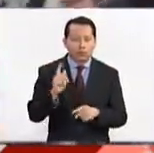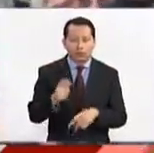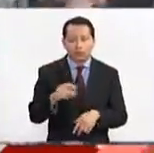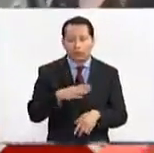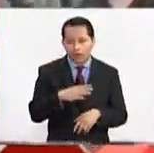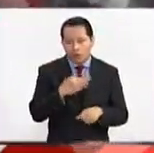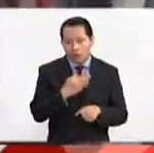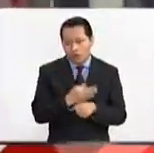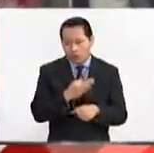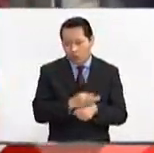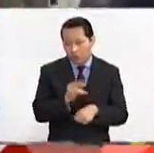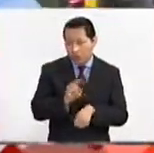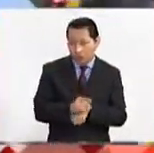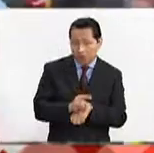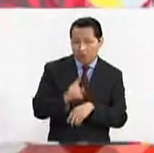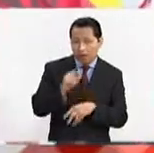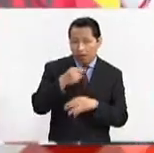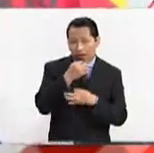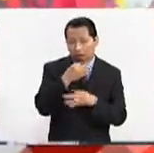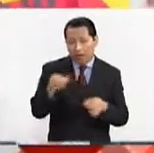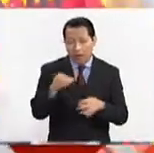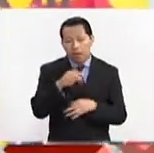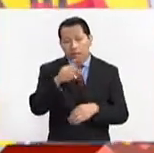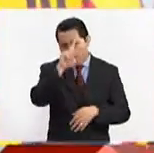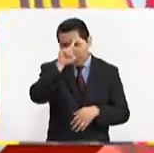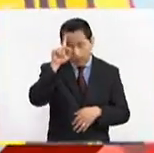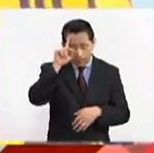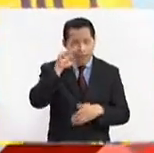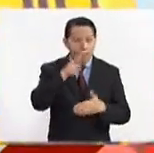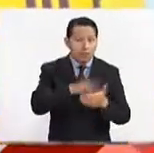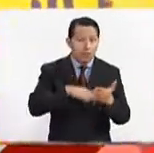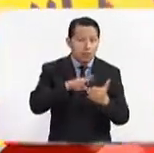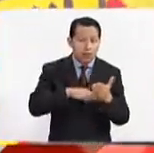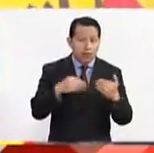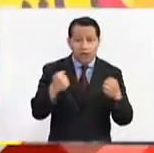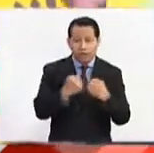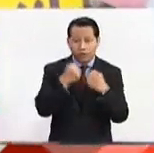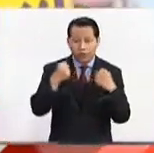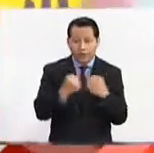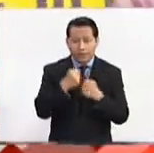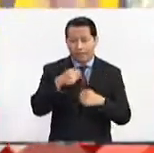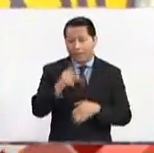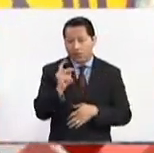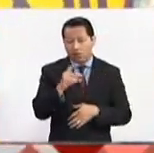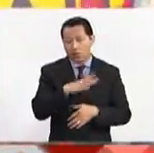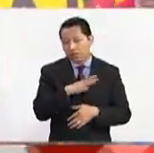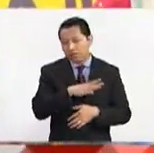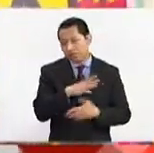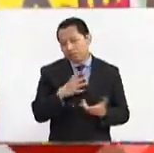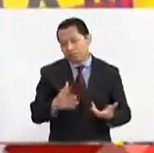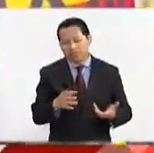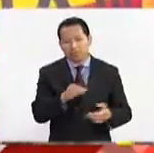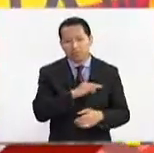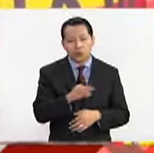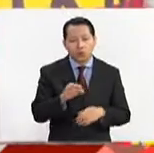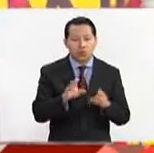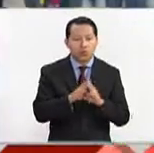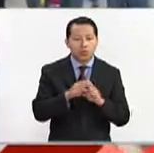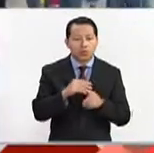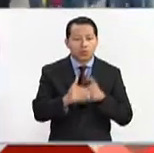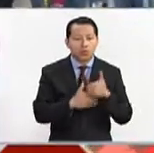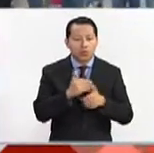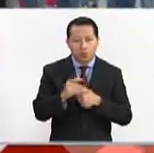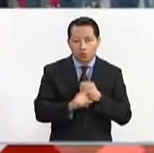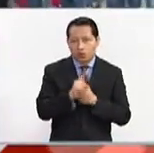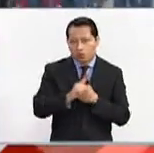de simulacro en la que las declaraciones de Madrid y de Barcelona chocan, pero en la que inequívocamente el conflicto se va